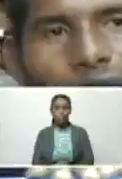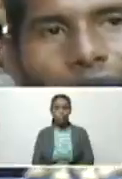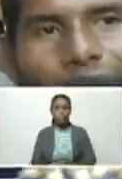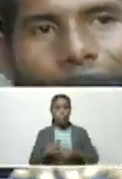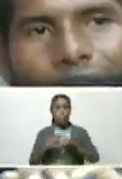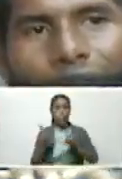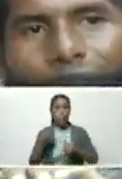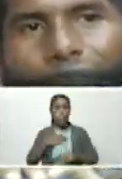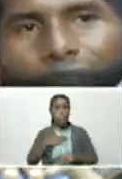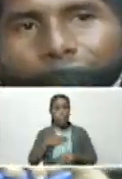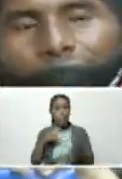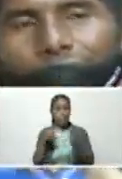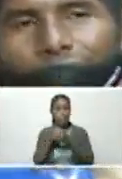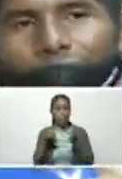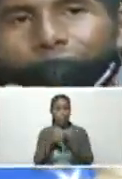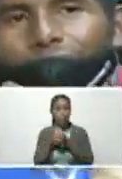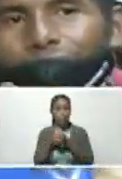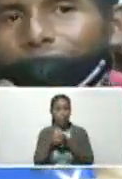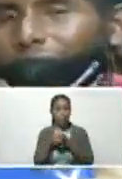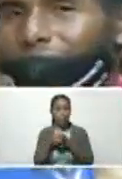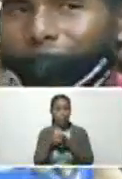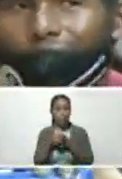Pero mi generación,